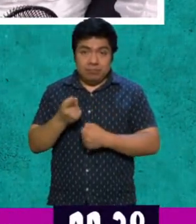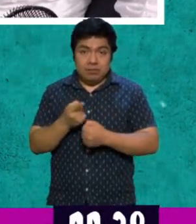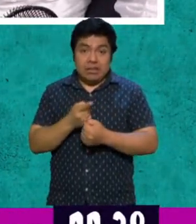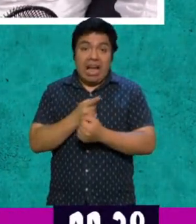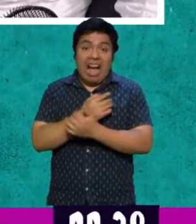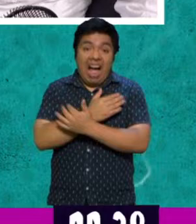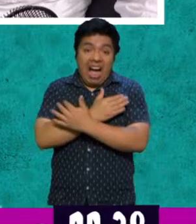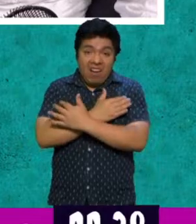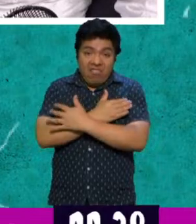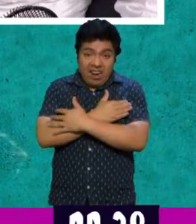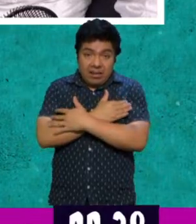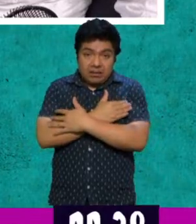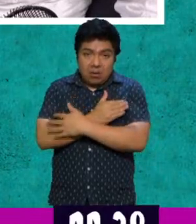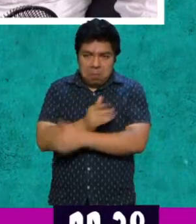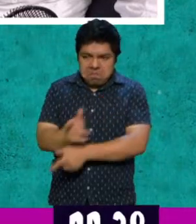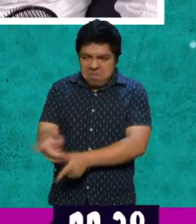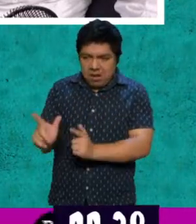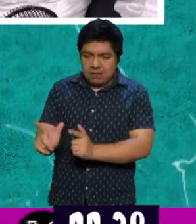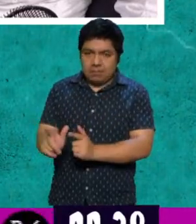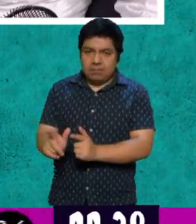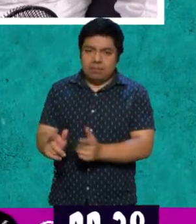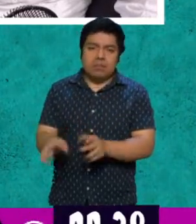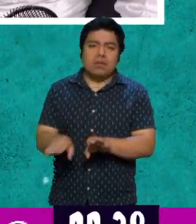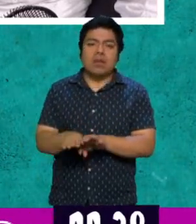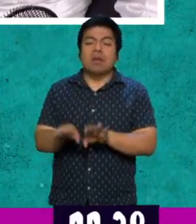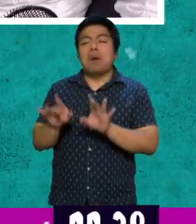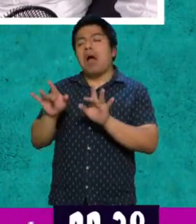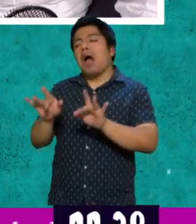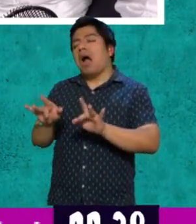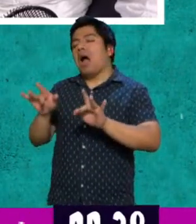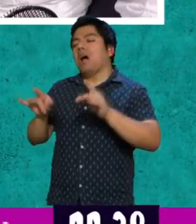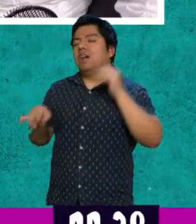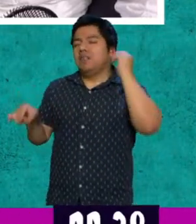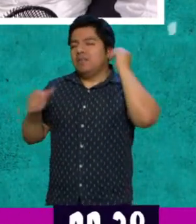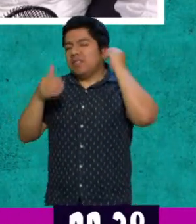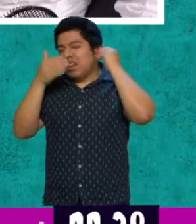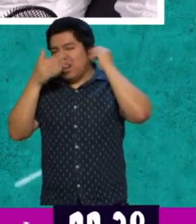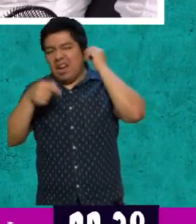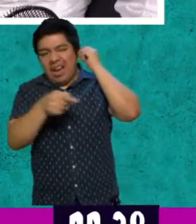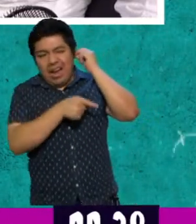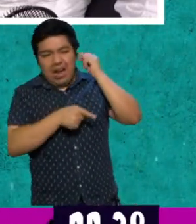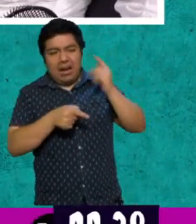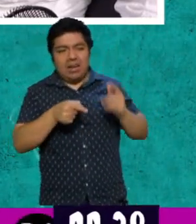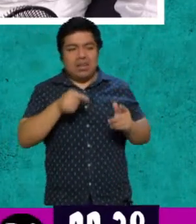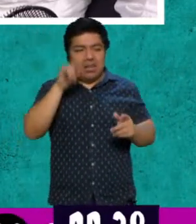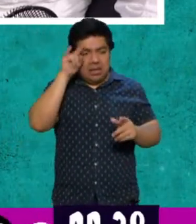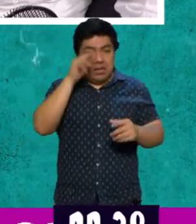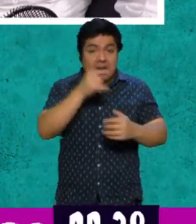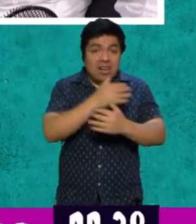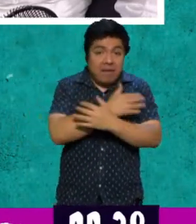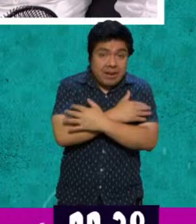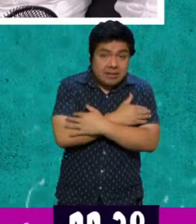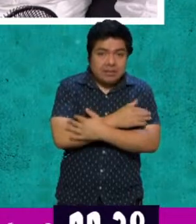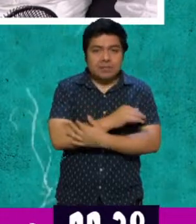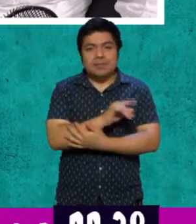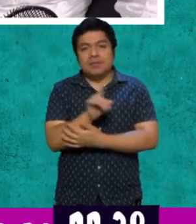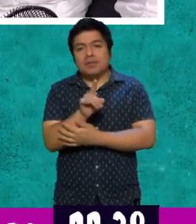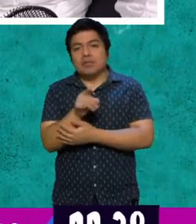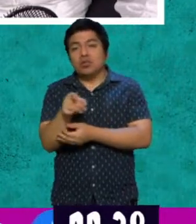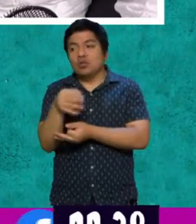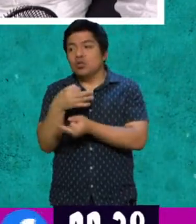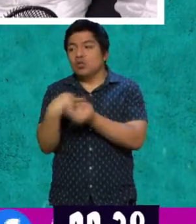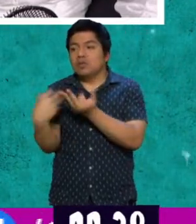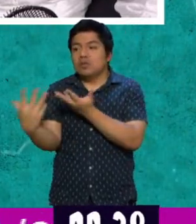balazos. Claro. Por eso, no porque va Exactamente. uno, como dicen los de la oposición, a abrazar a los No. malhechores. No, necesitamos abrazarnos